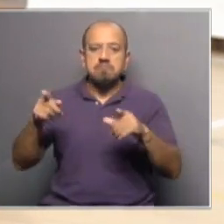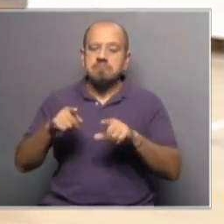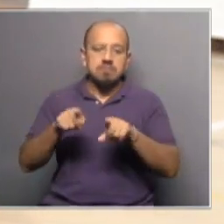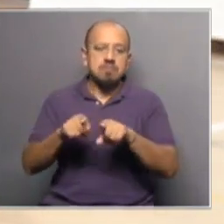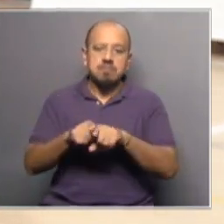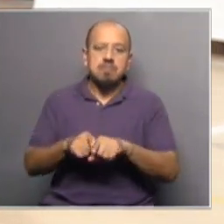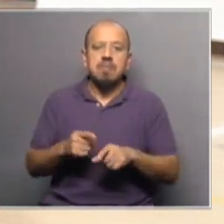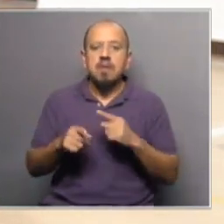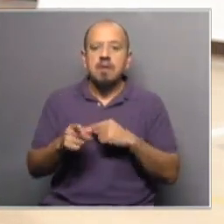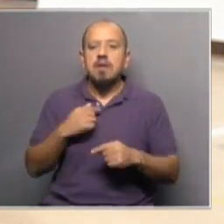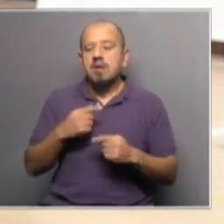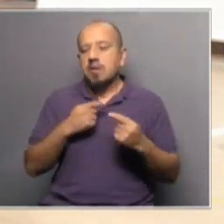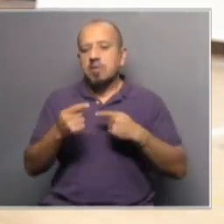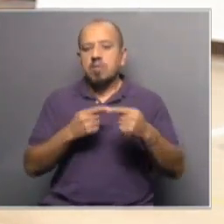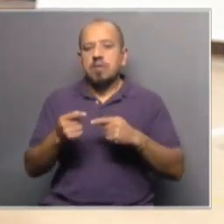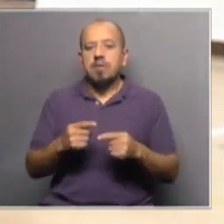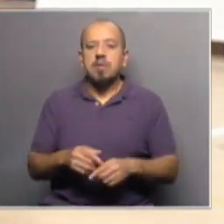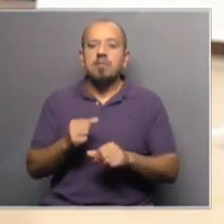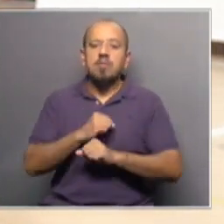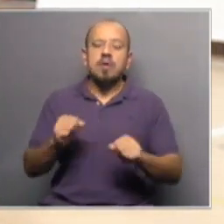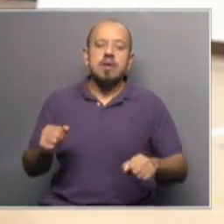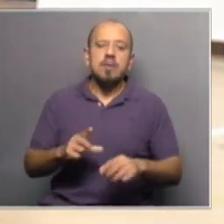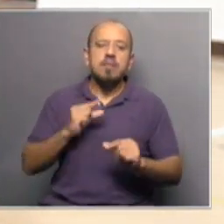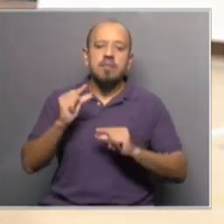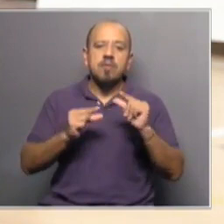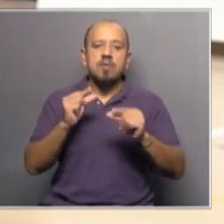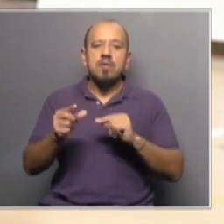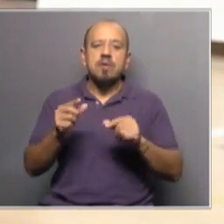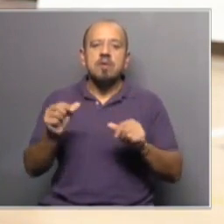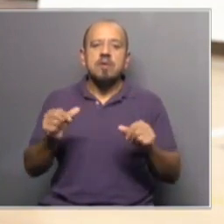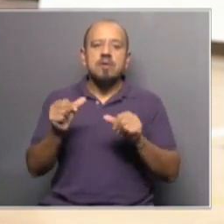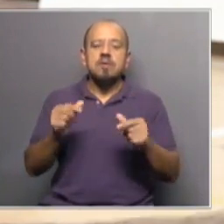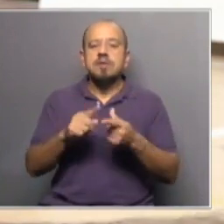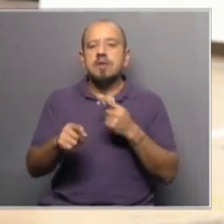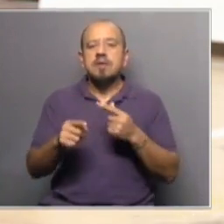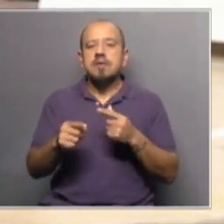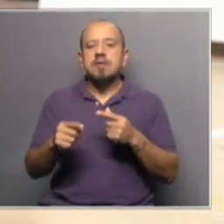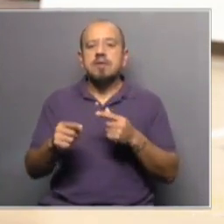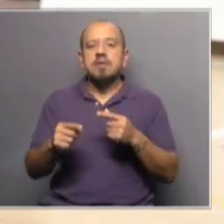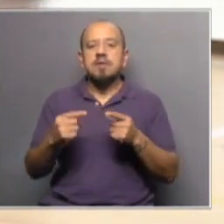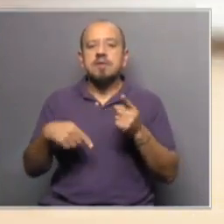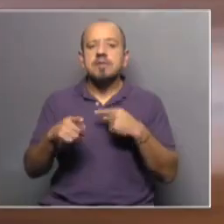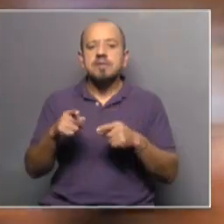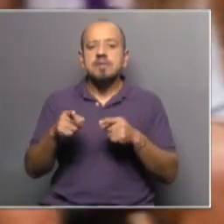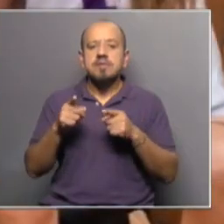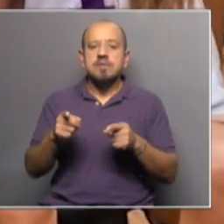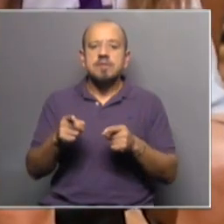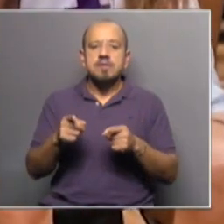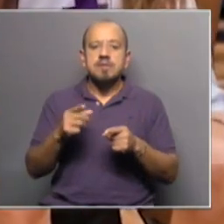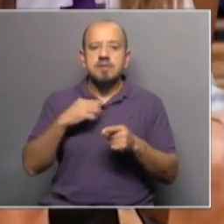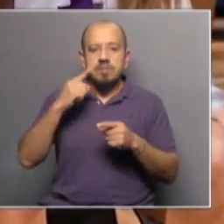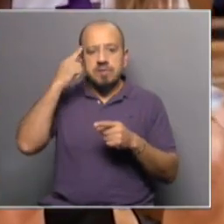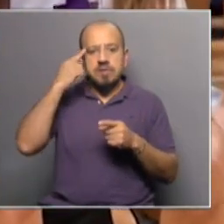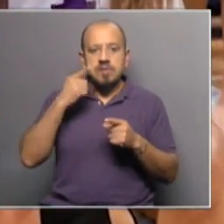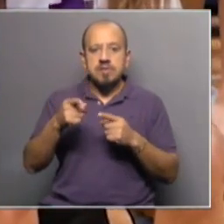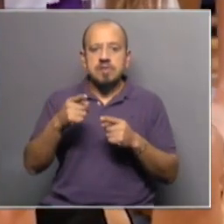acá y está de más que se sigan acercando y está y poder también de a poco generar como un espacio que sea específicamente para ellas. No, ¿y pensás que sea